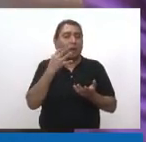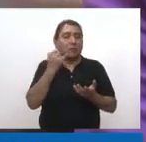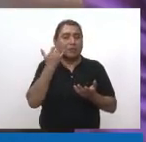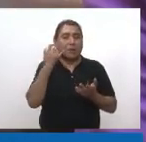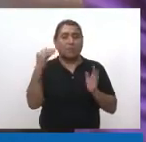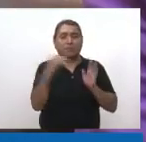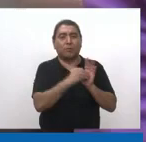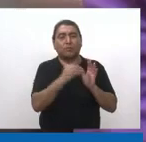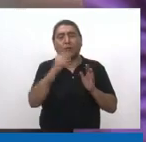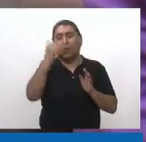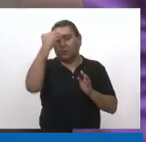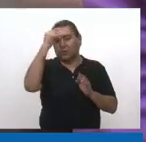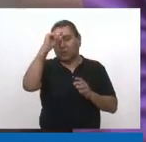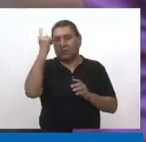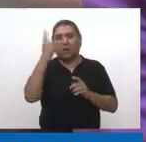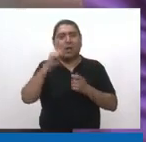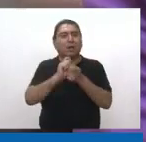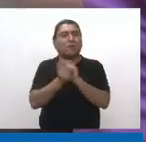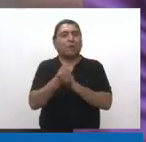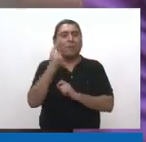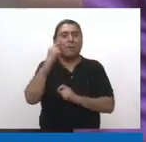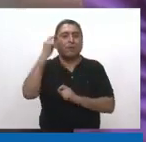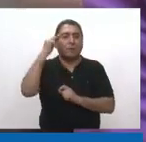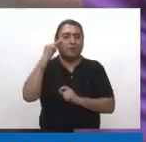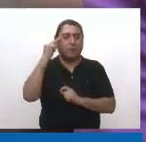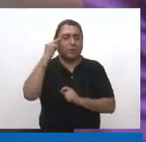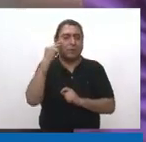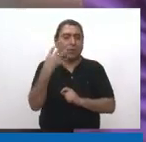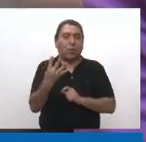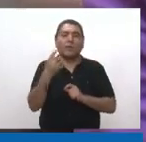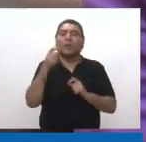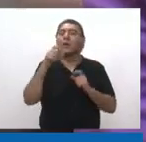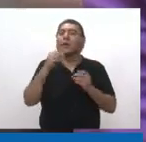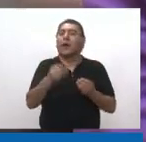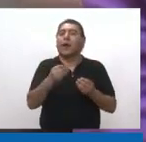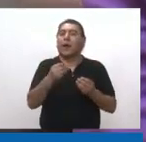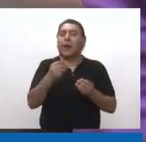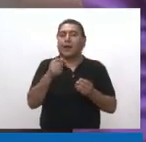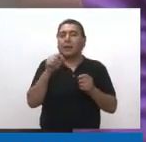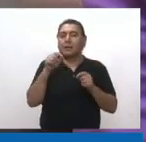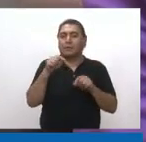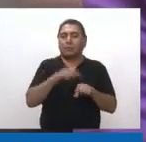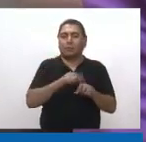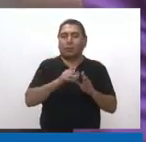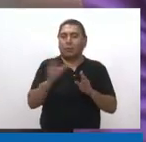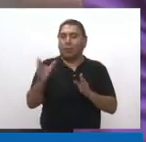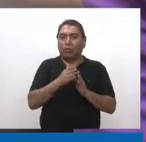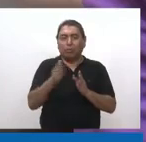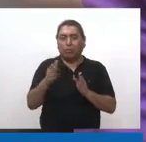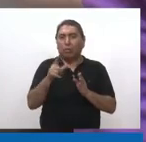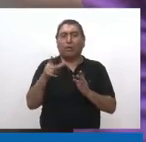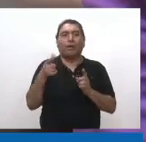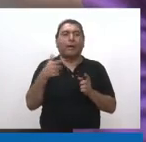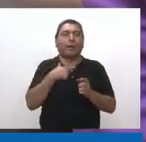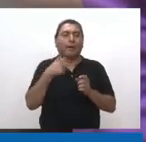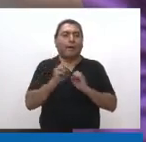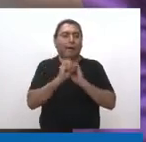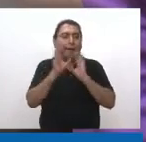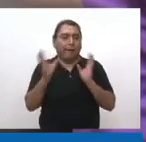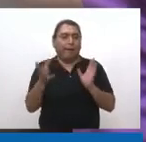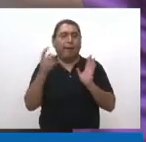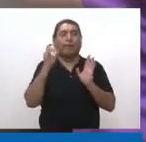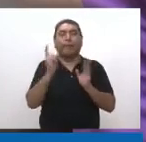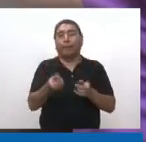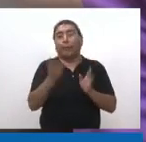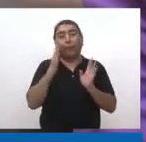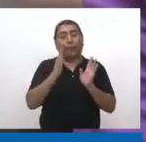Constitución Nacional con la reforma del 94 y que de alguna manera vino a blanquear o a justificar esta